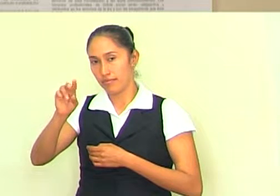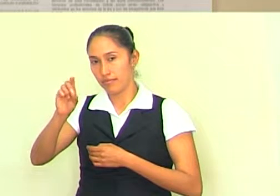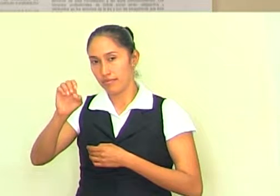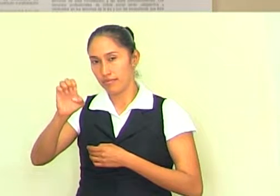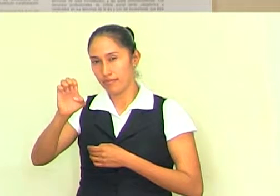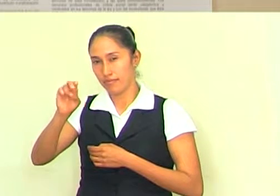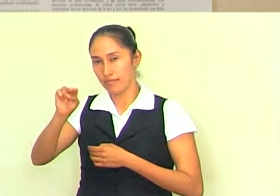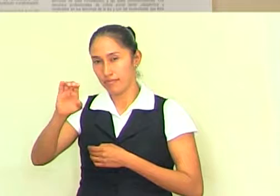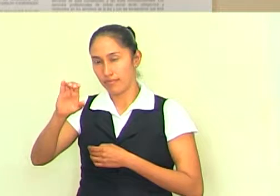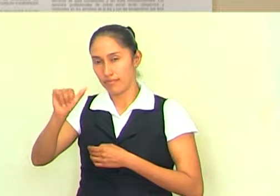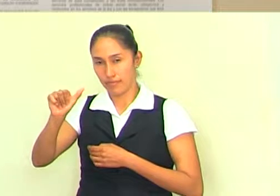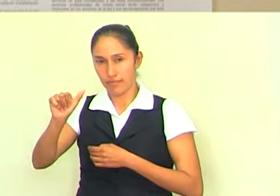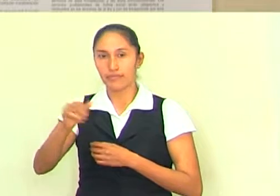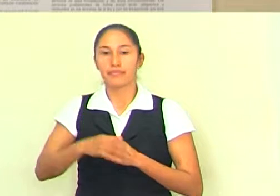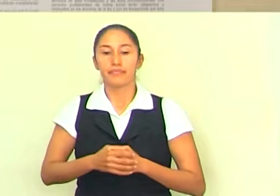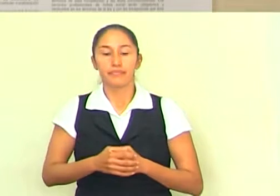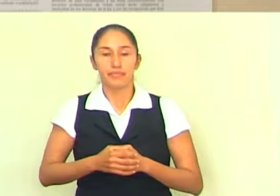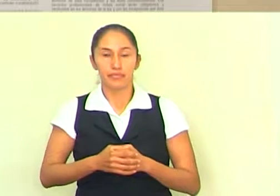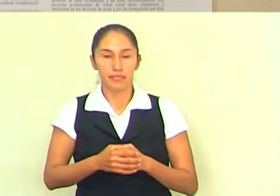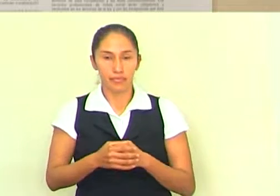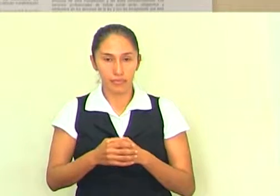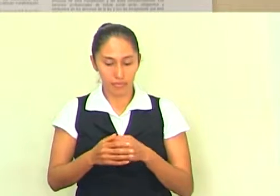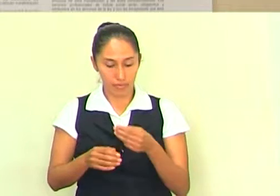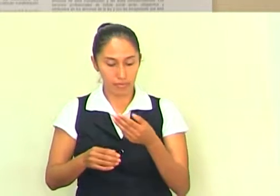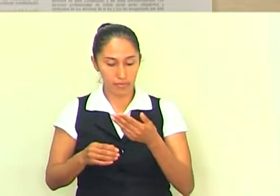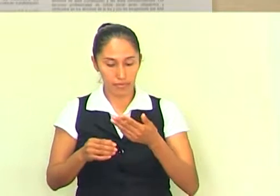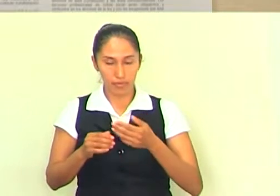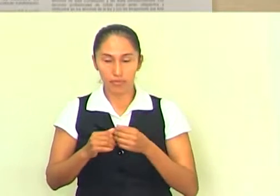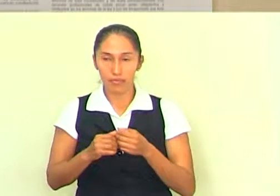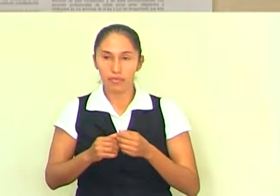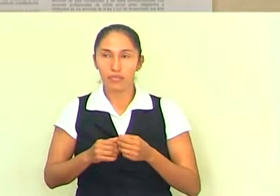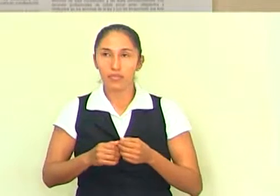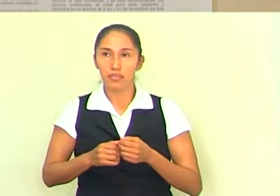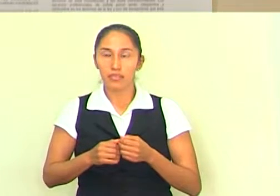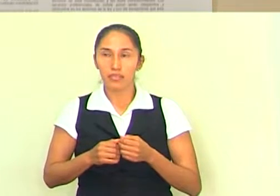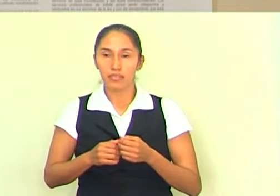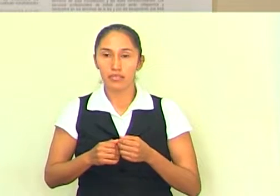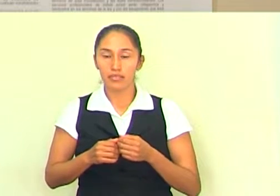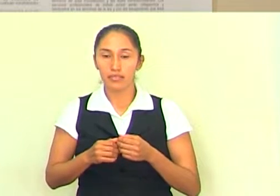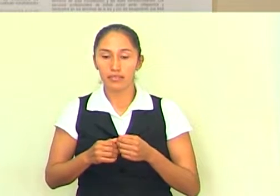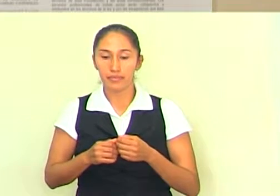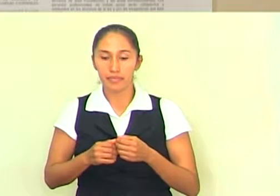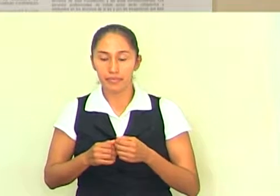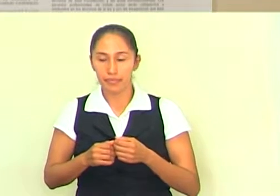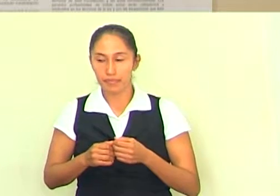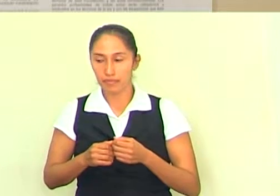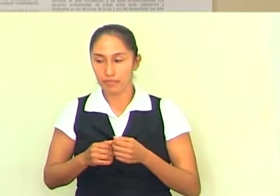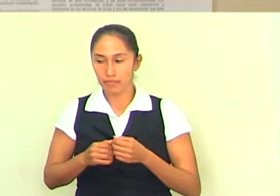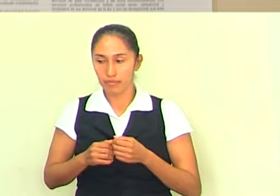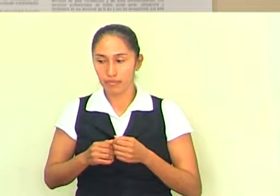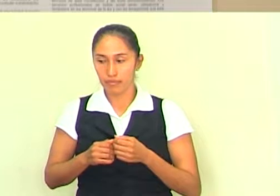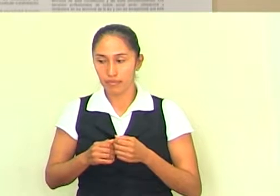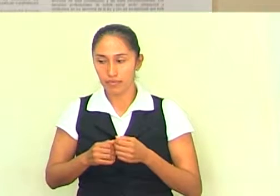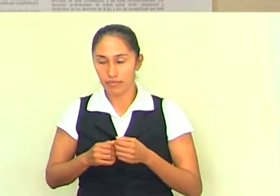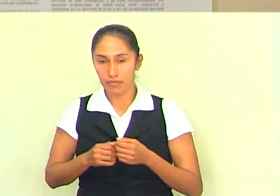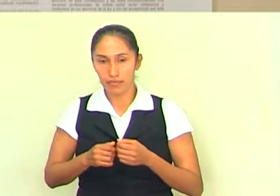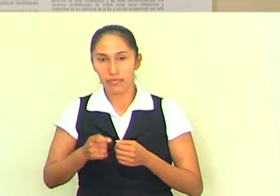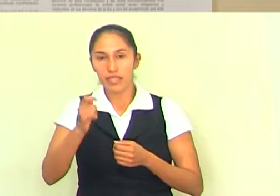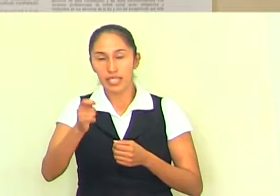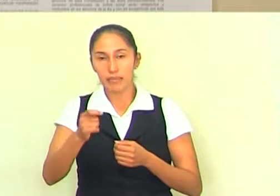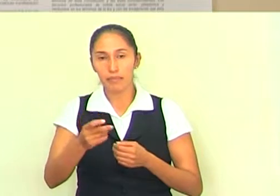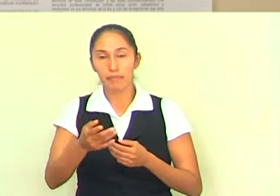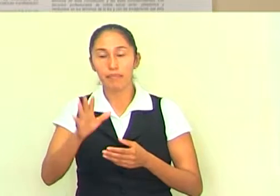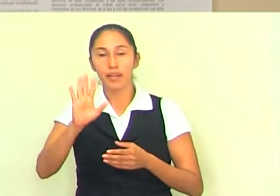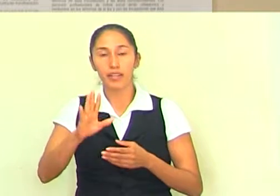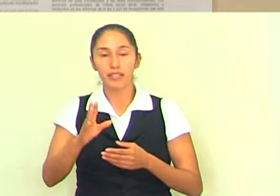indivisibilidad. ¿En qué consiste este concepto? En que pues son propios, inherentes